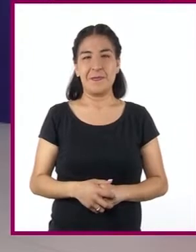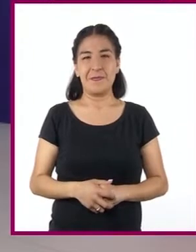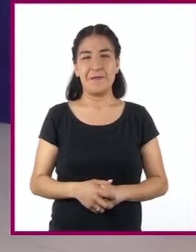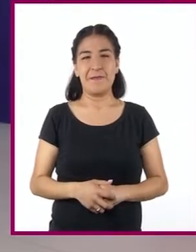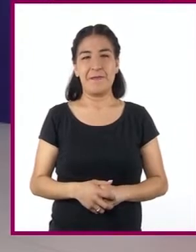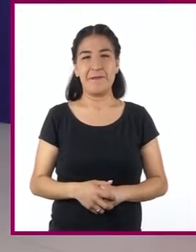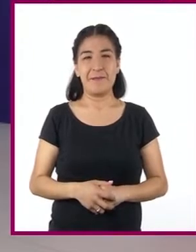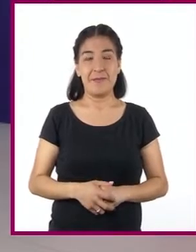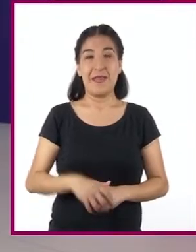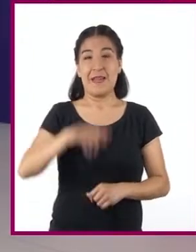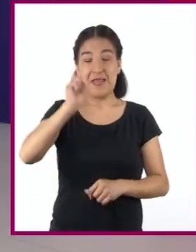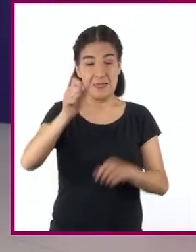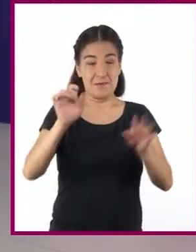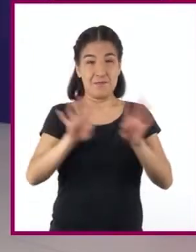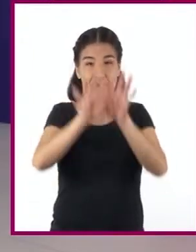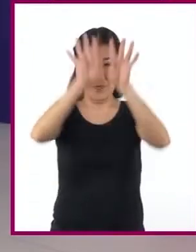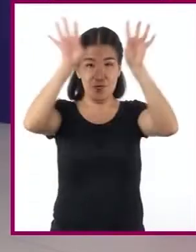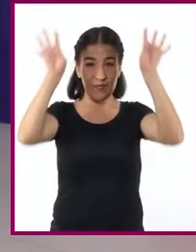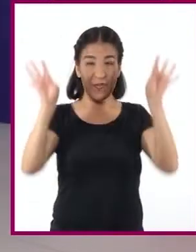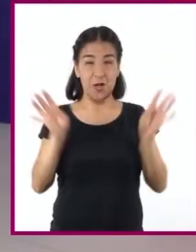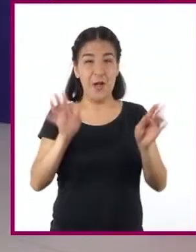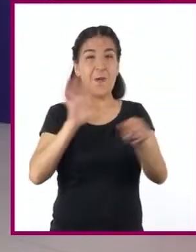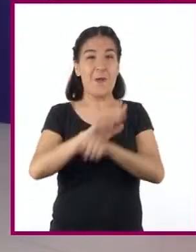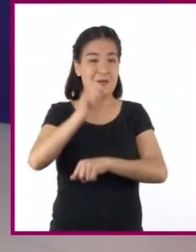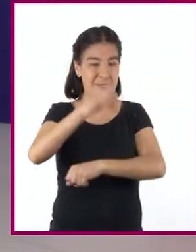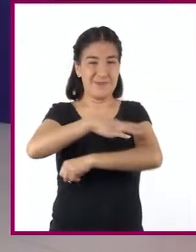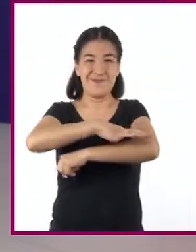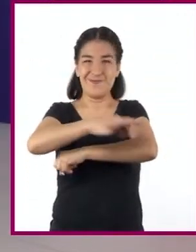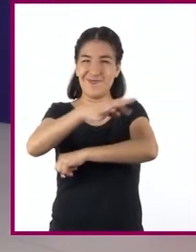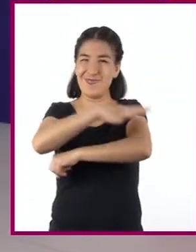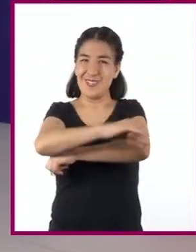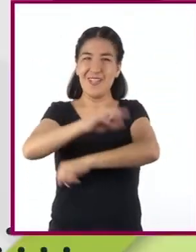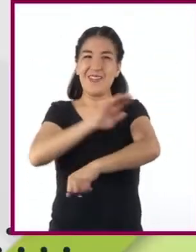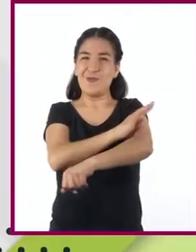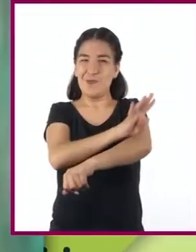Un pavo real que nos comparte una historia desde el corazón.